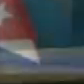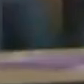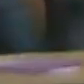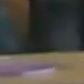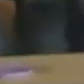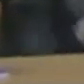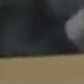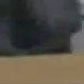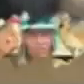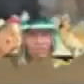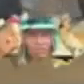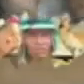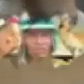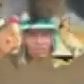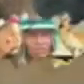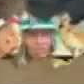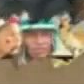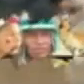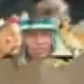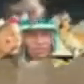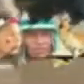gracias.